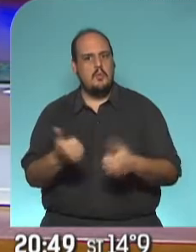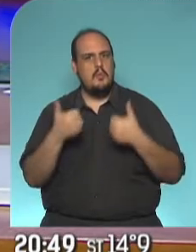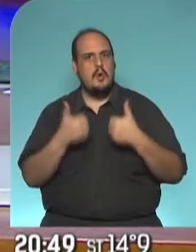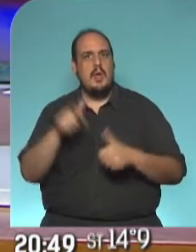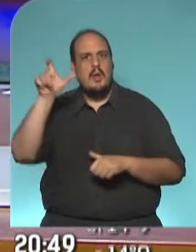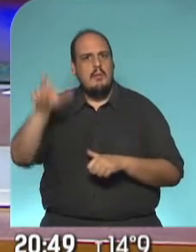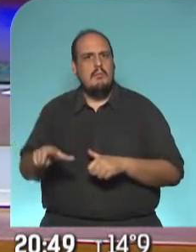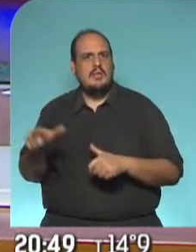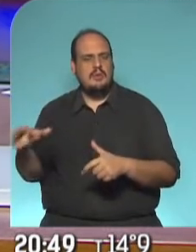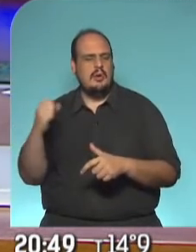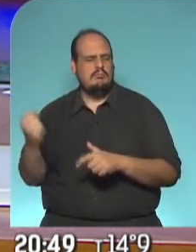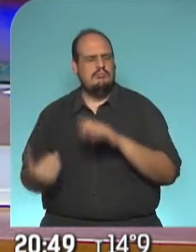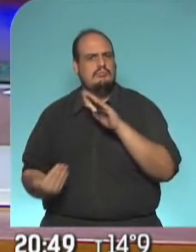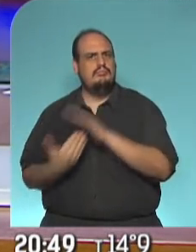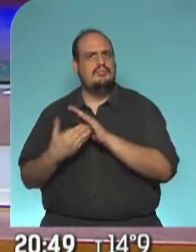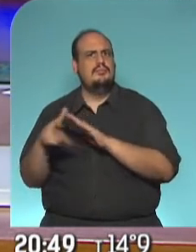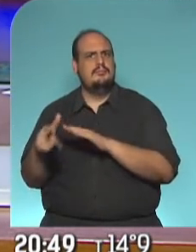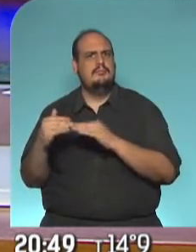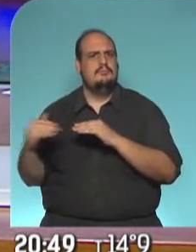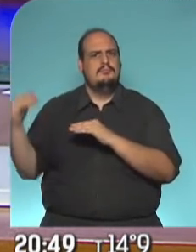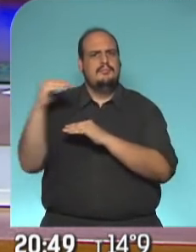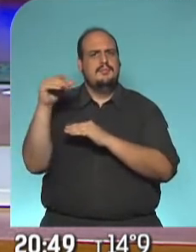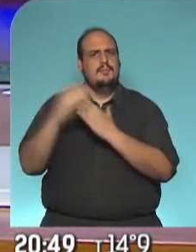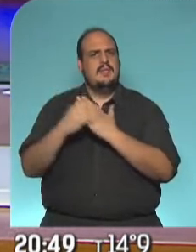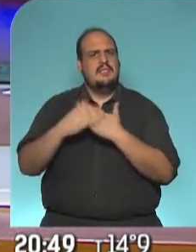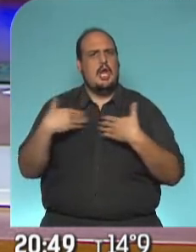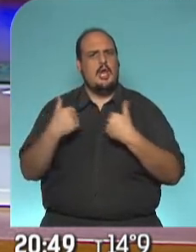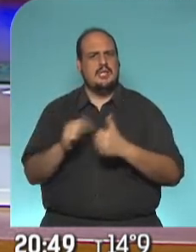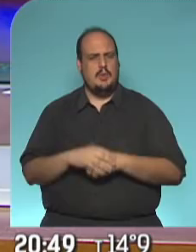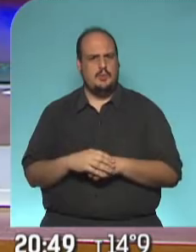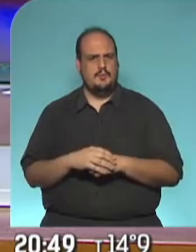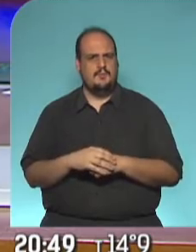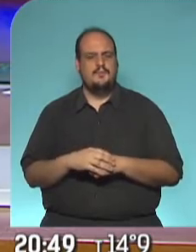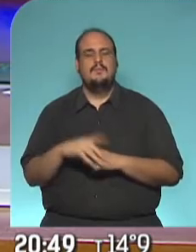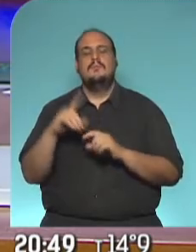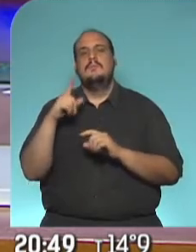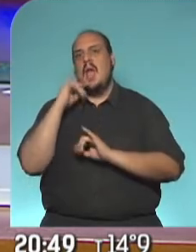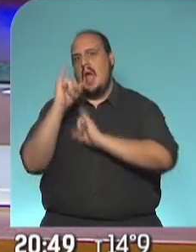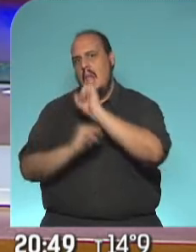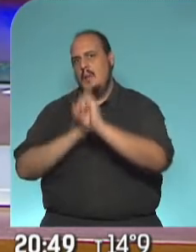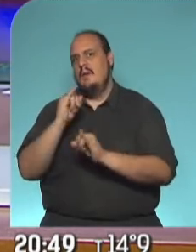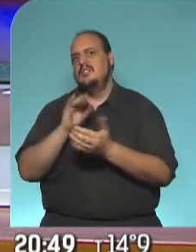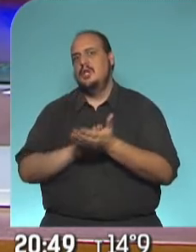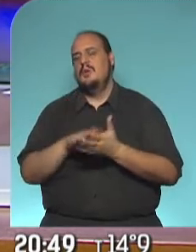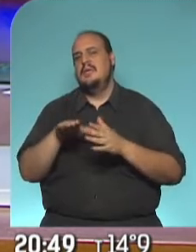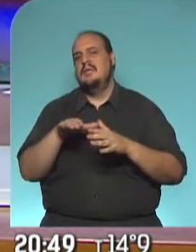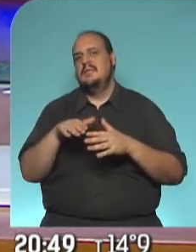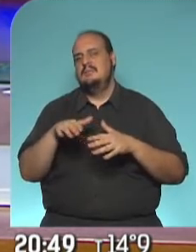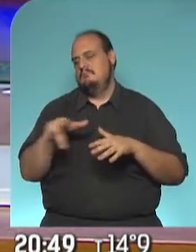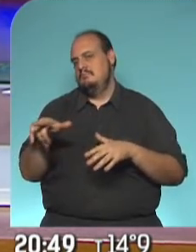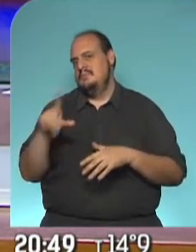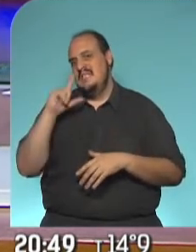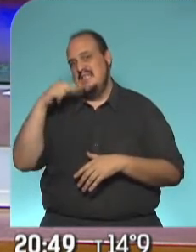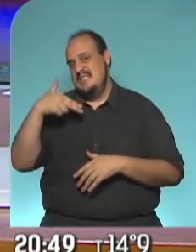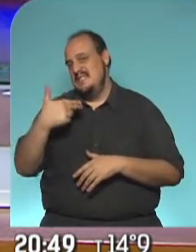personas más importantes, de mayor rango del Ministerio de Salud, no solamente entonces hablando sobre el estado de salud de Martín